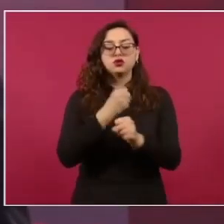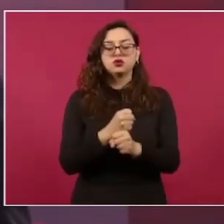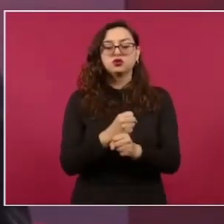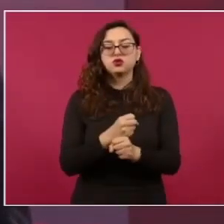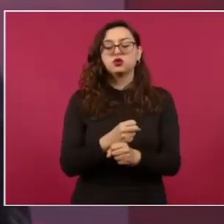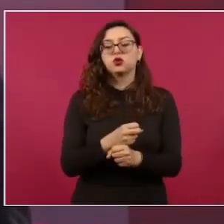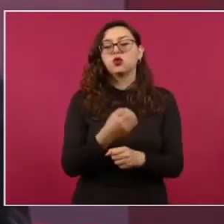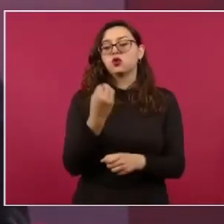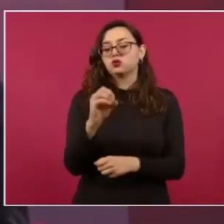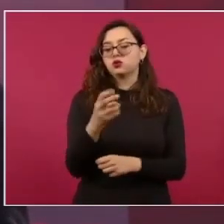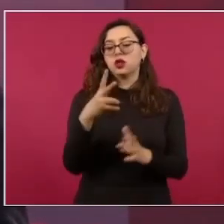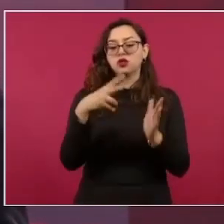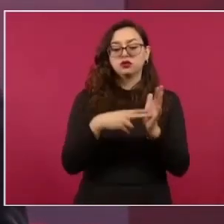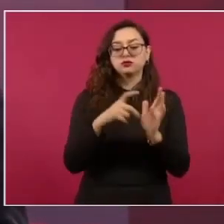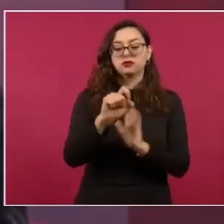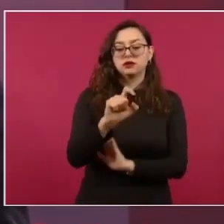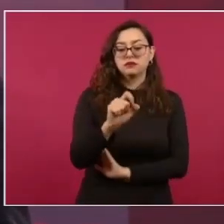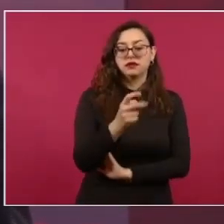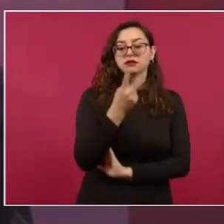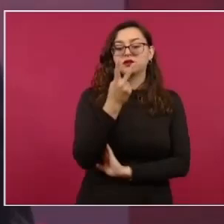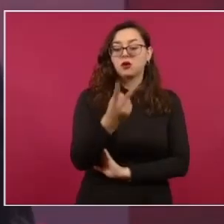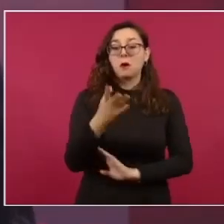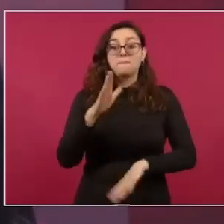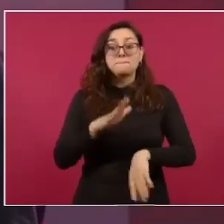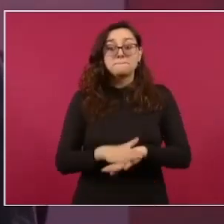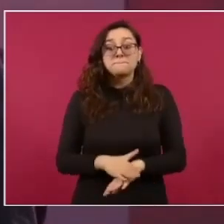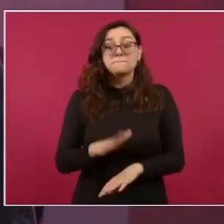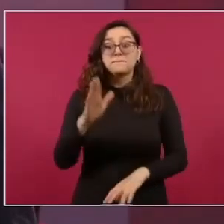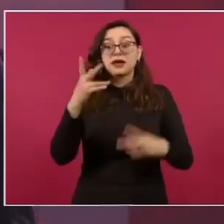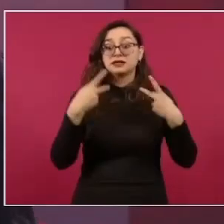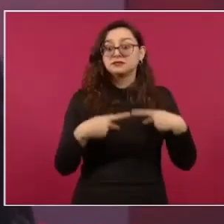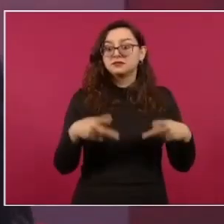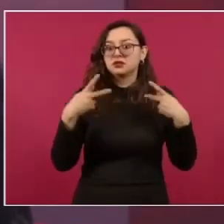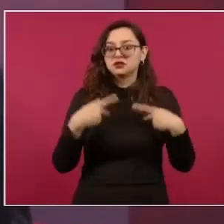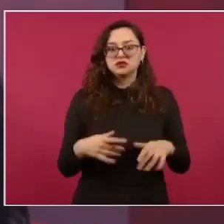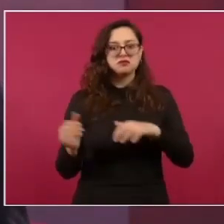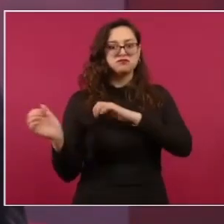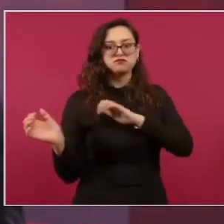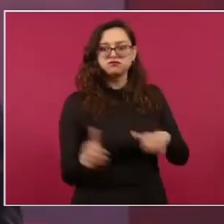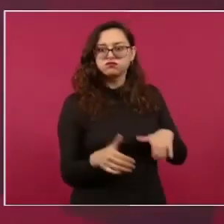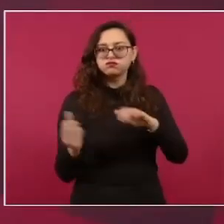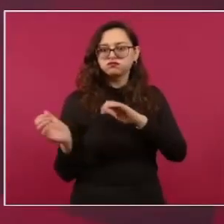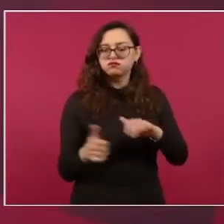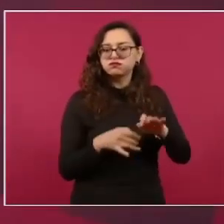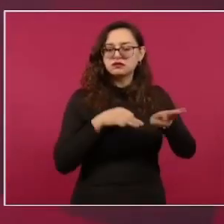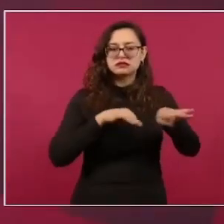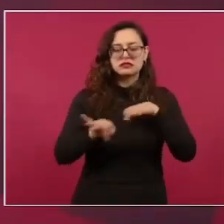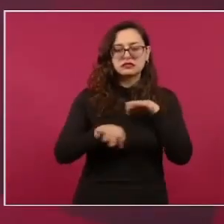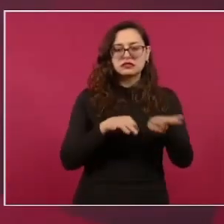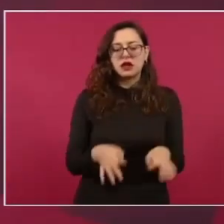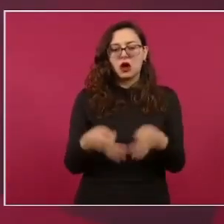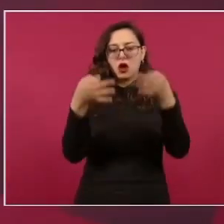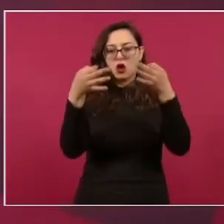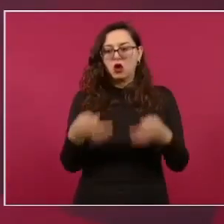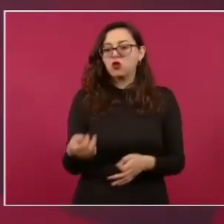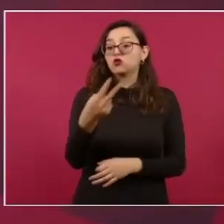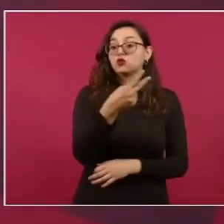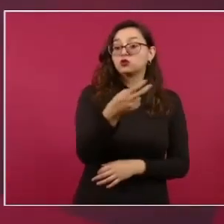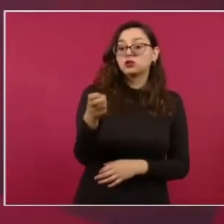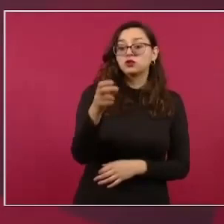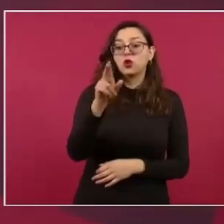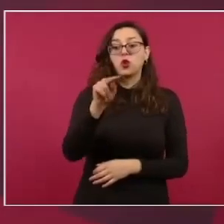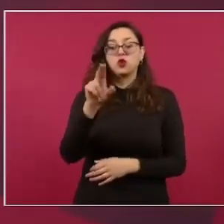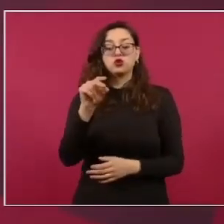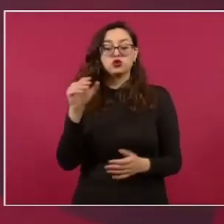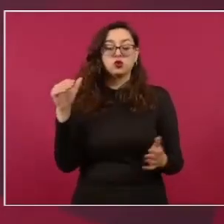de empleos formales de la historia, 208,000, todos ellos registrados ante el Instituto